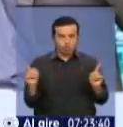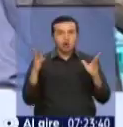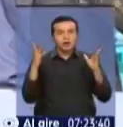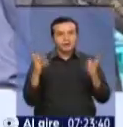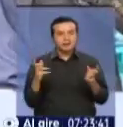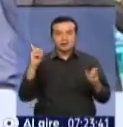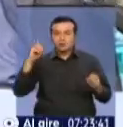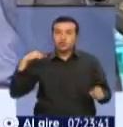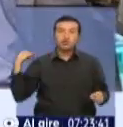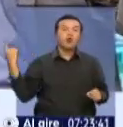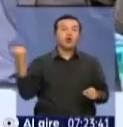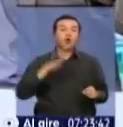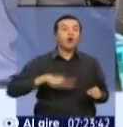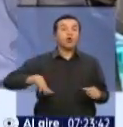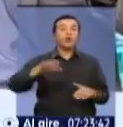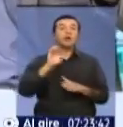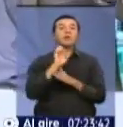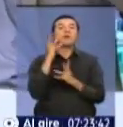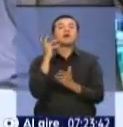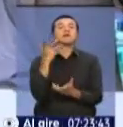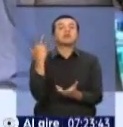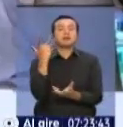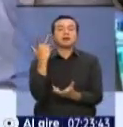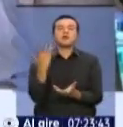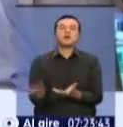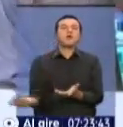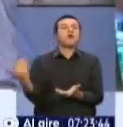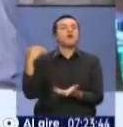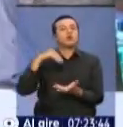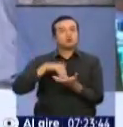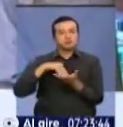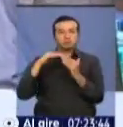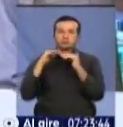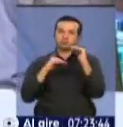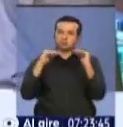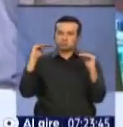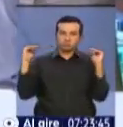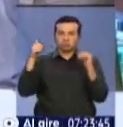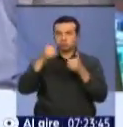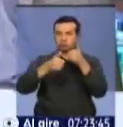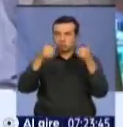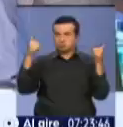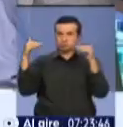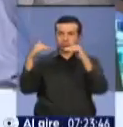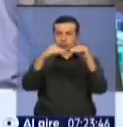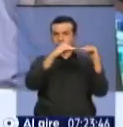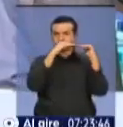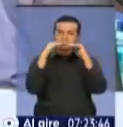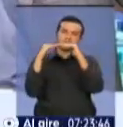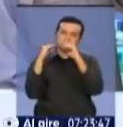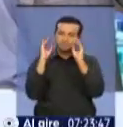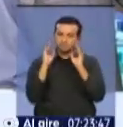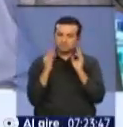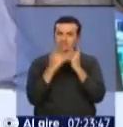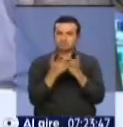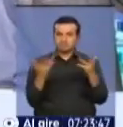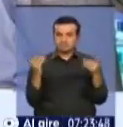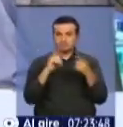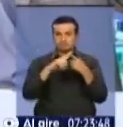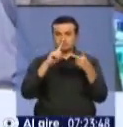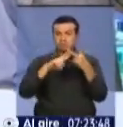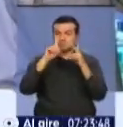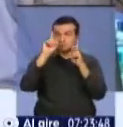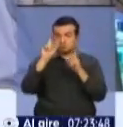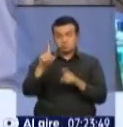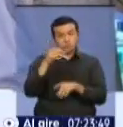Queremos los ciudadanos ecuatorianos un restablecimiento del equilibrio de poderes, de la democracia. Y por la otra pregunta que